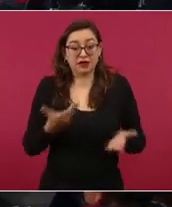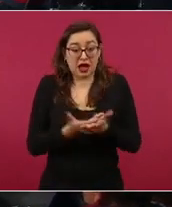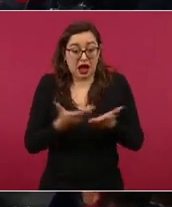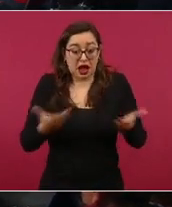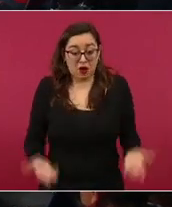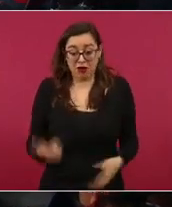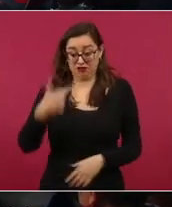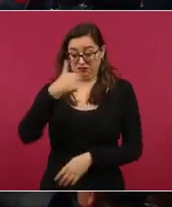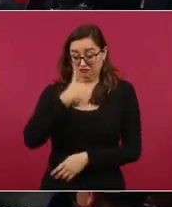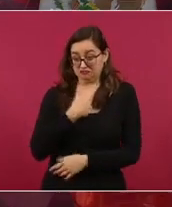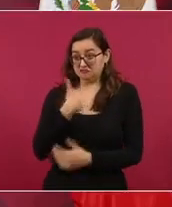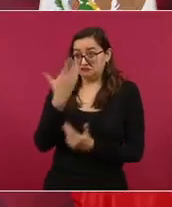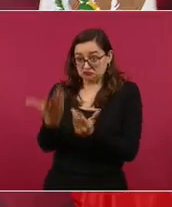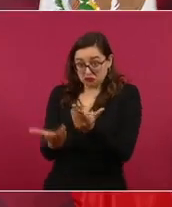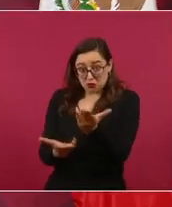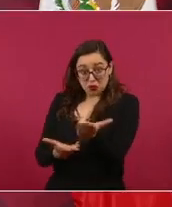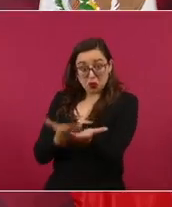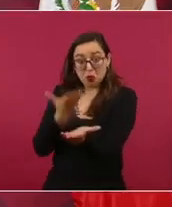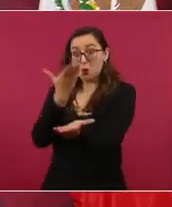democrática